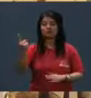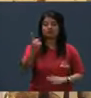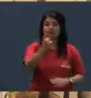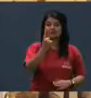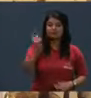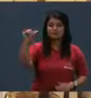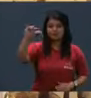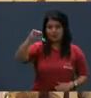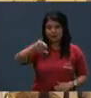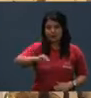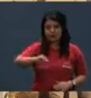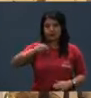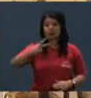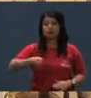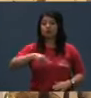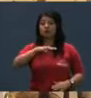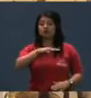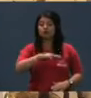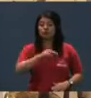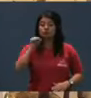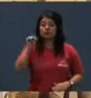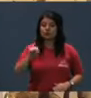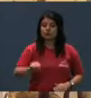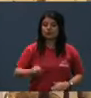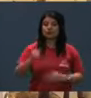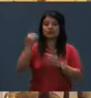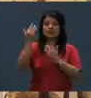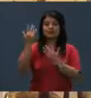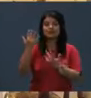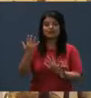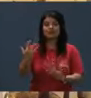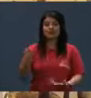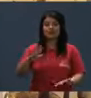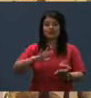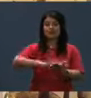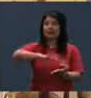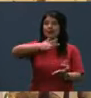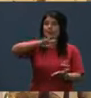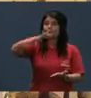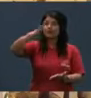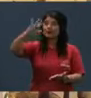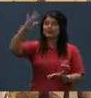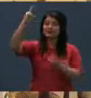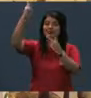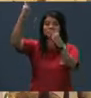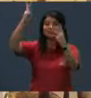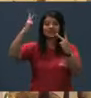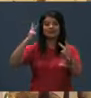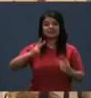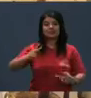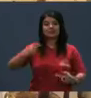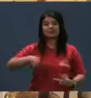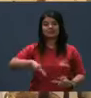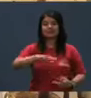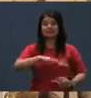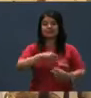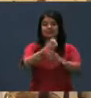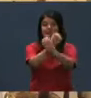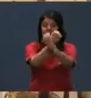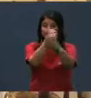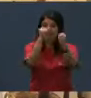perturbación, mientras esperamos la gloriosa venida de nuestro